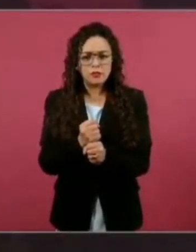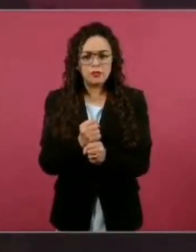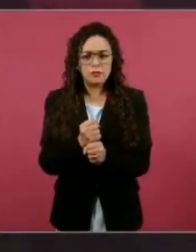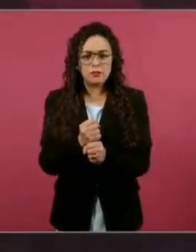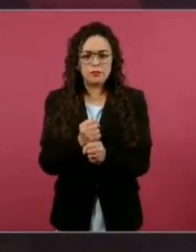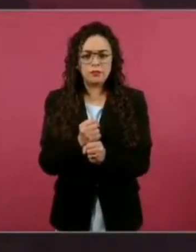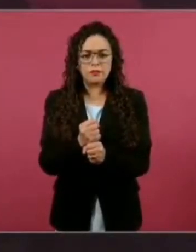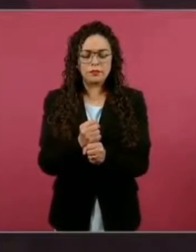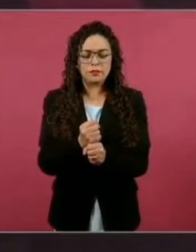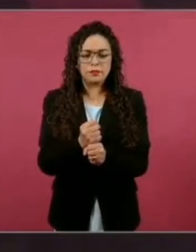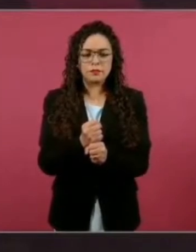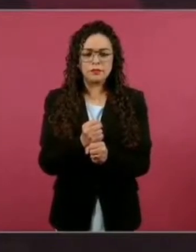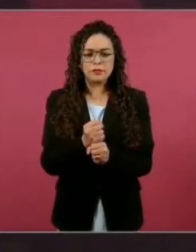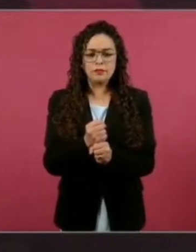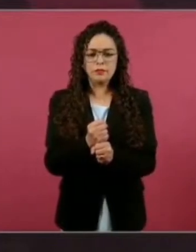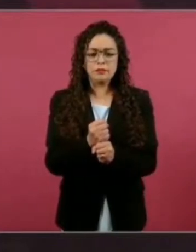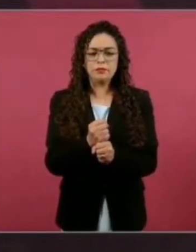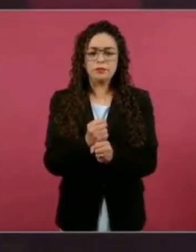no se había visto